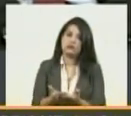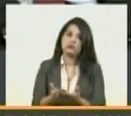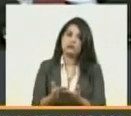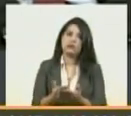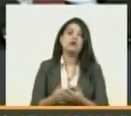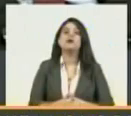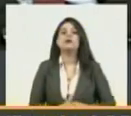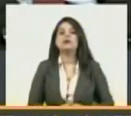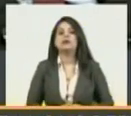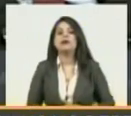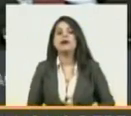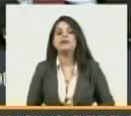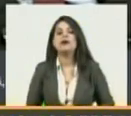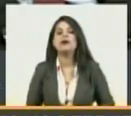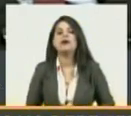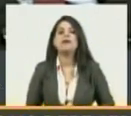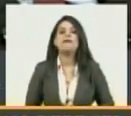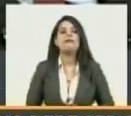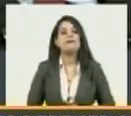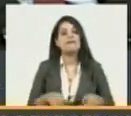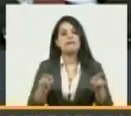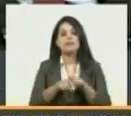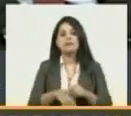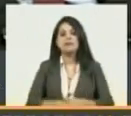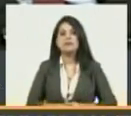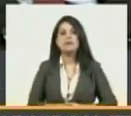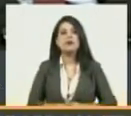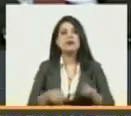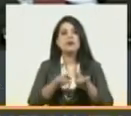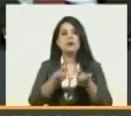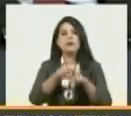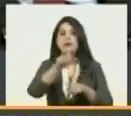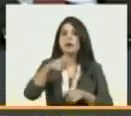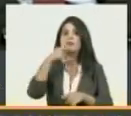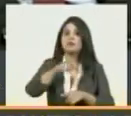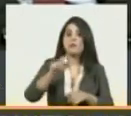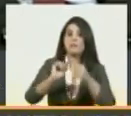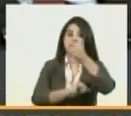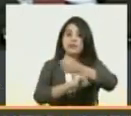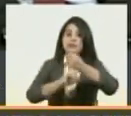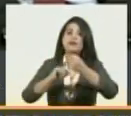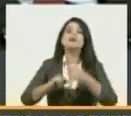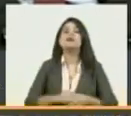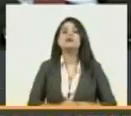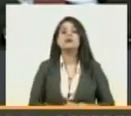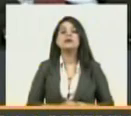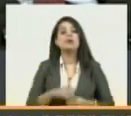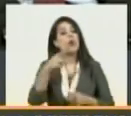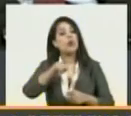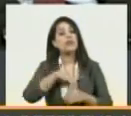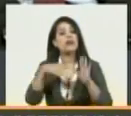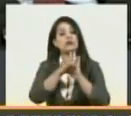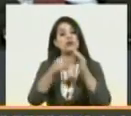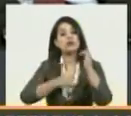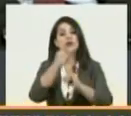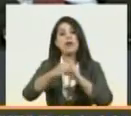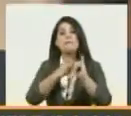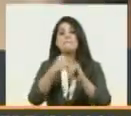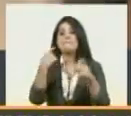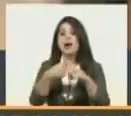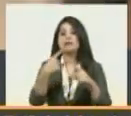ha expuesto los principios justamente esenciales del derecho internacional, del Estado de